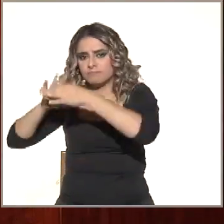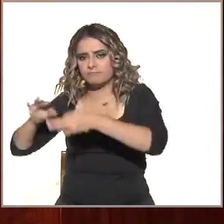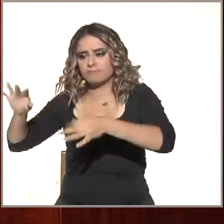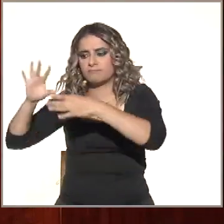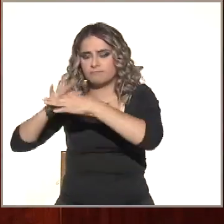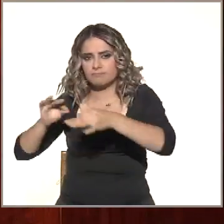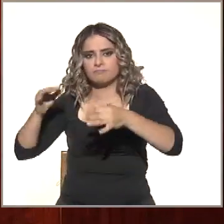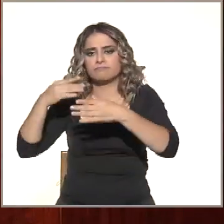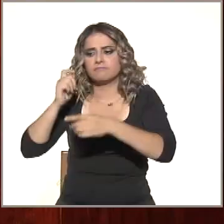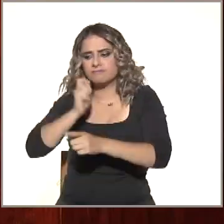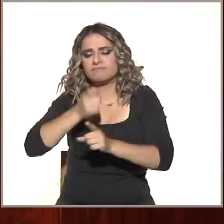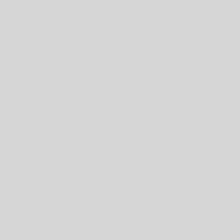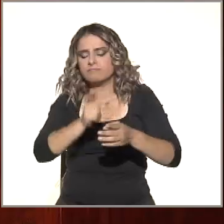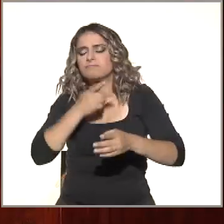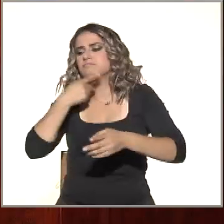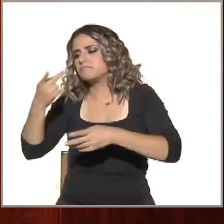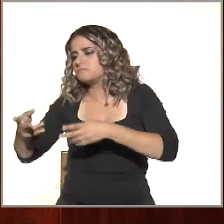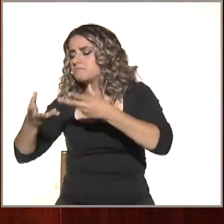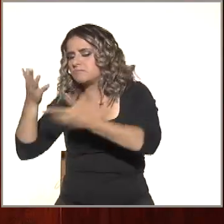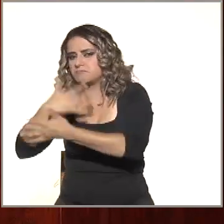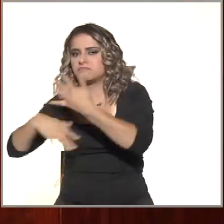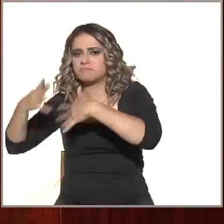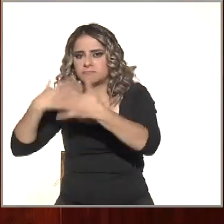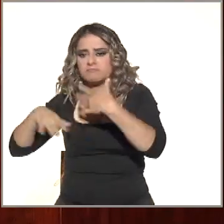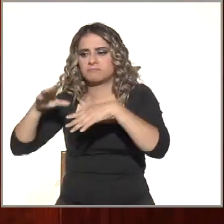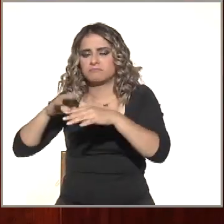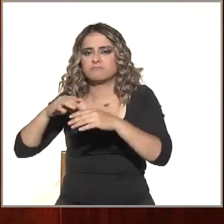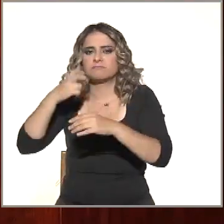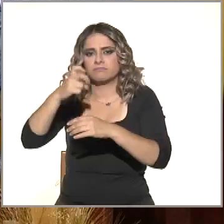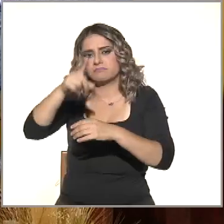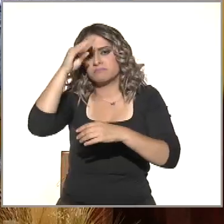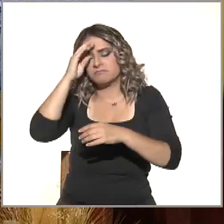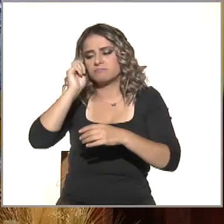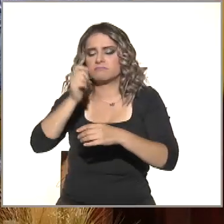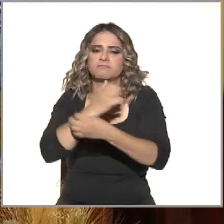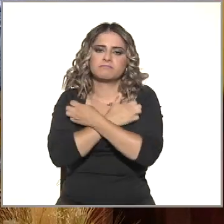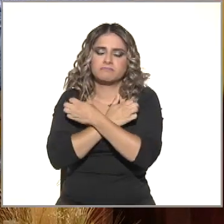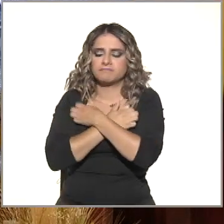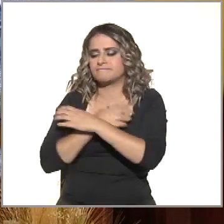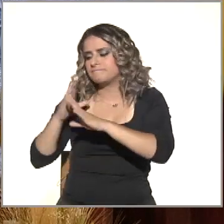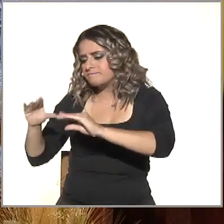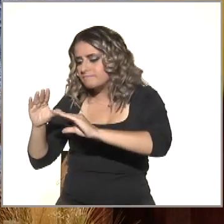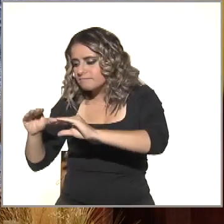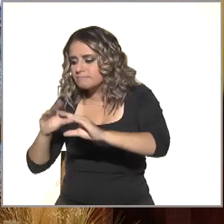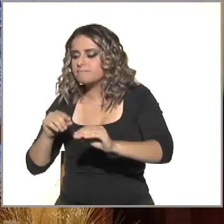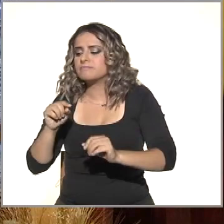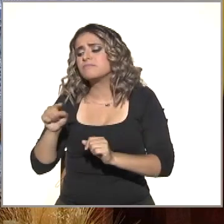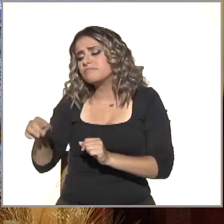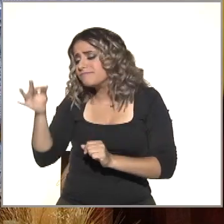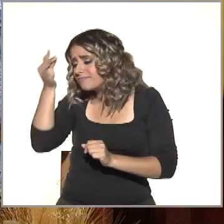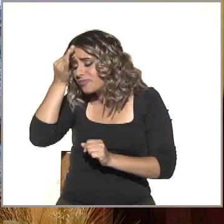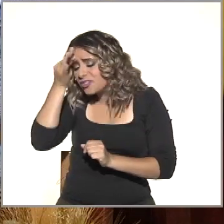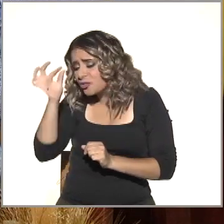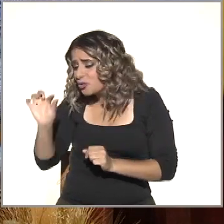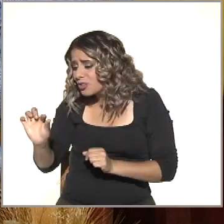dándole significados también, ¿no? Aparentemente educativos, ¿no? Eres muy